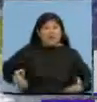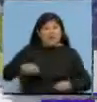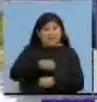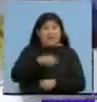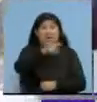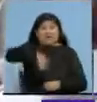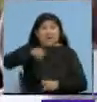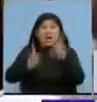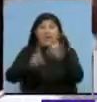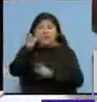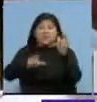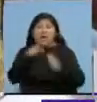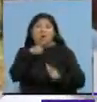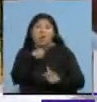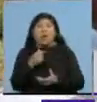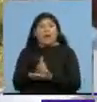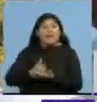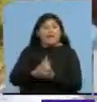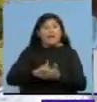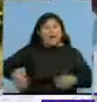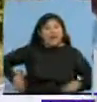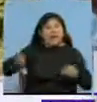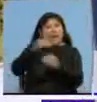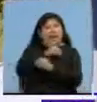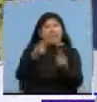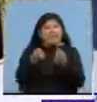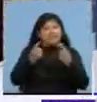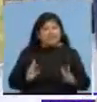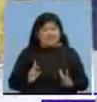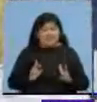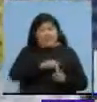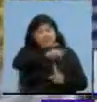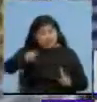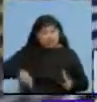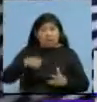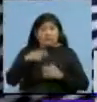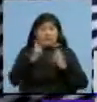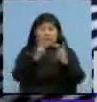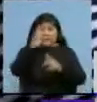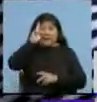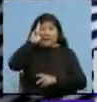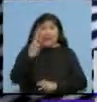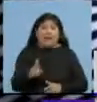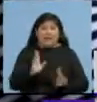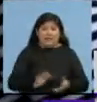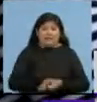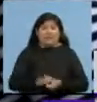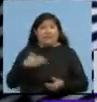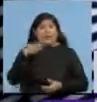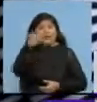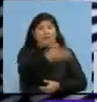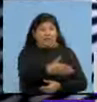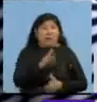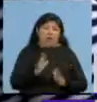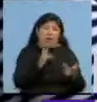la verdad que con muchísimo respeto y muchísimo temor fuimos a hablar con Maru, pues sabemos que